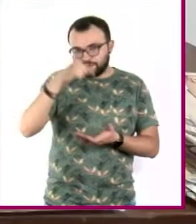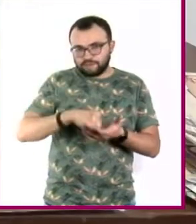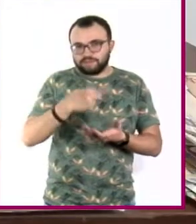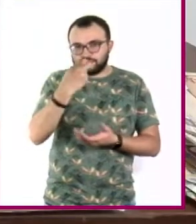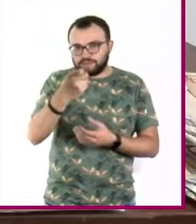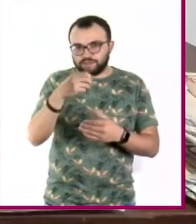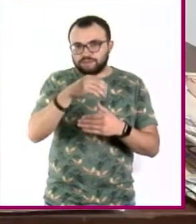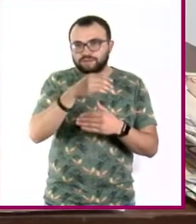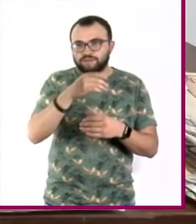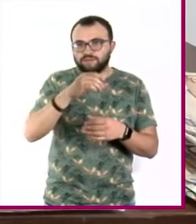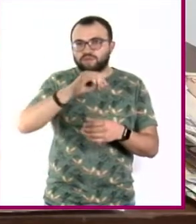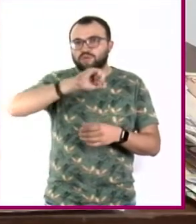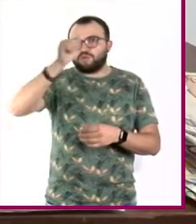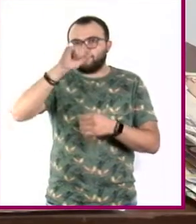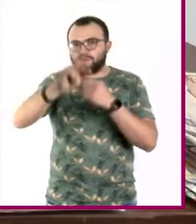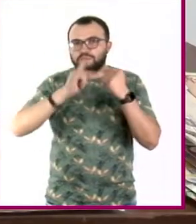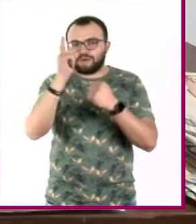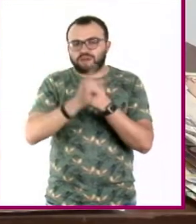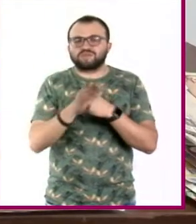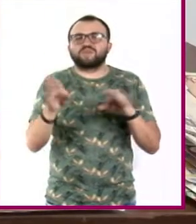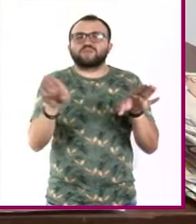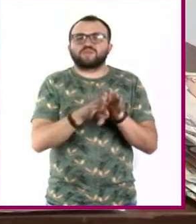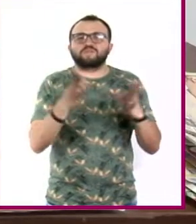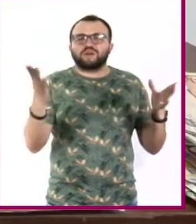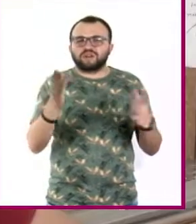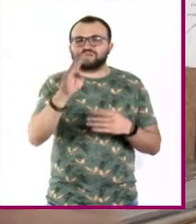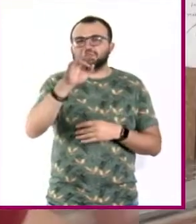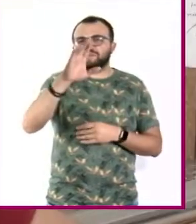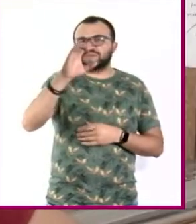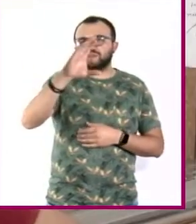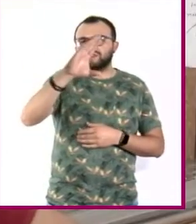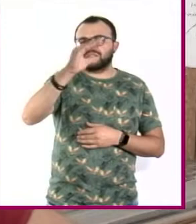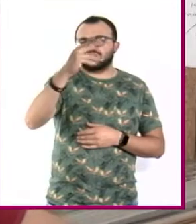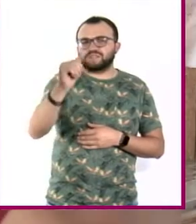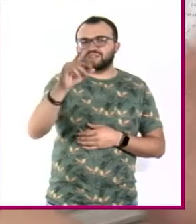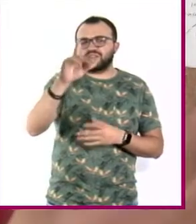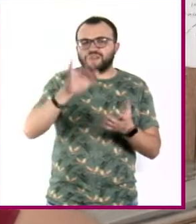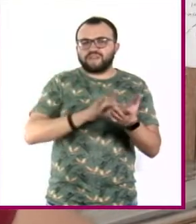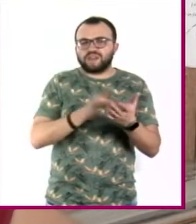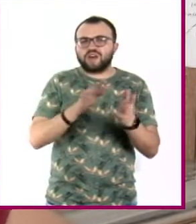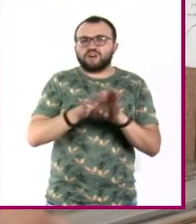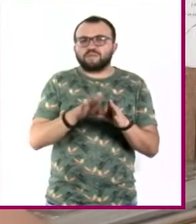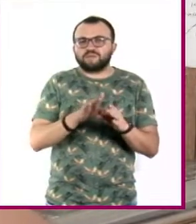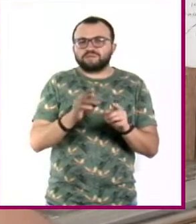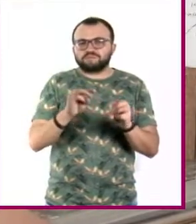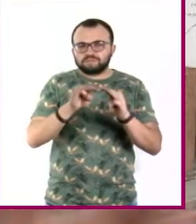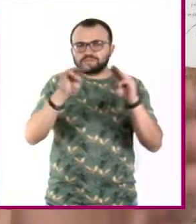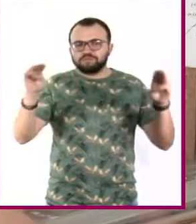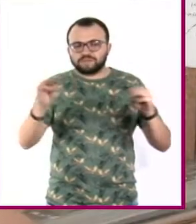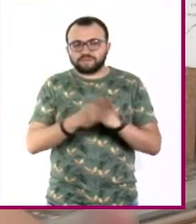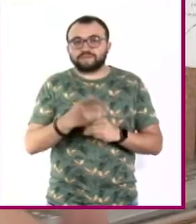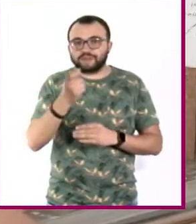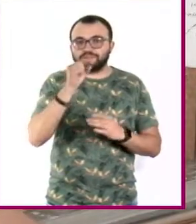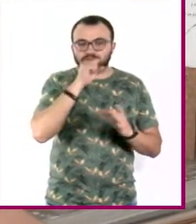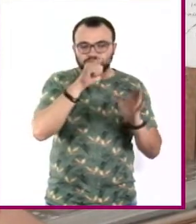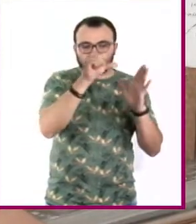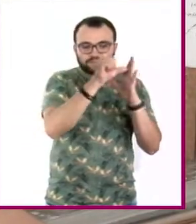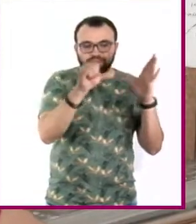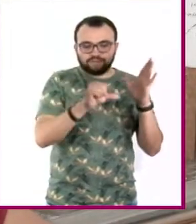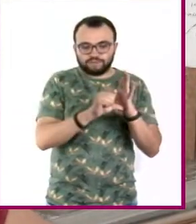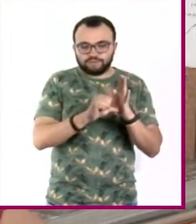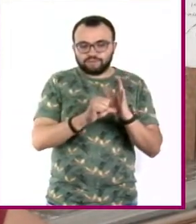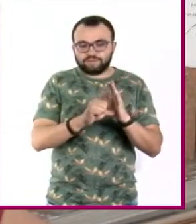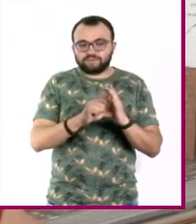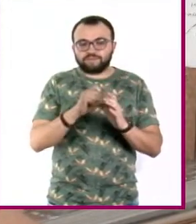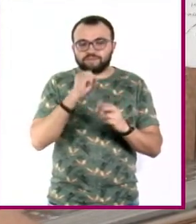países. A ver si tú me puedes explicar, ¿cómo miden la brecha digital? Claro que sí. Lo acabo de leer en este artículo del organismo Unión